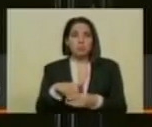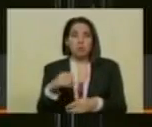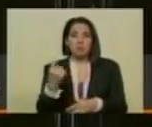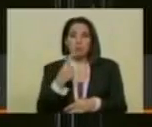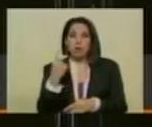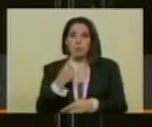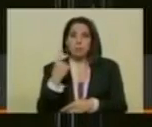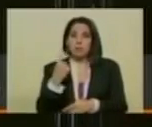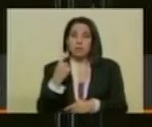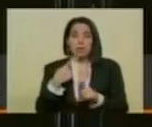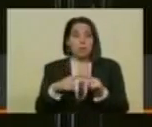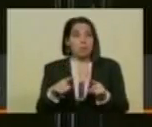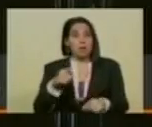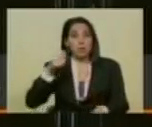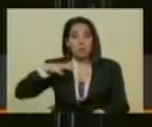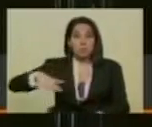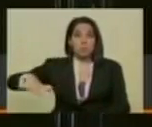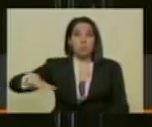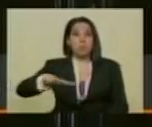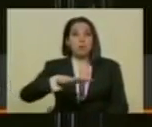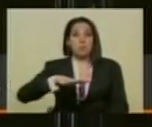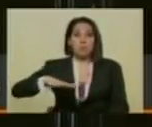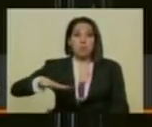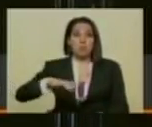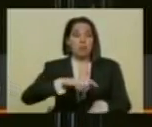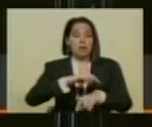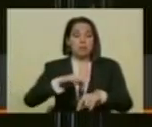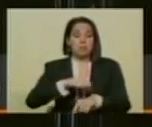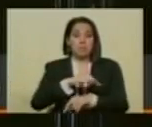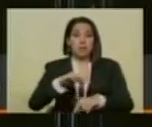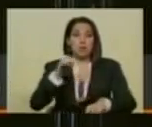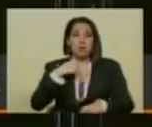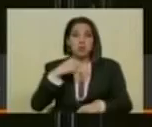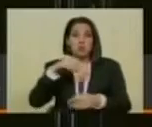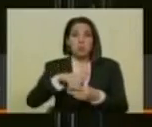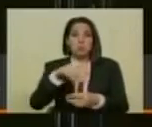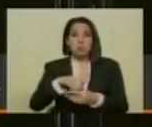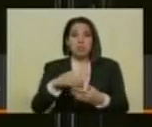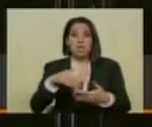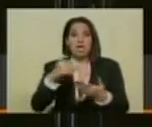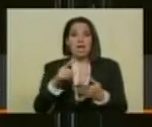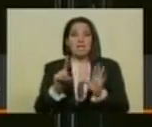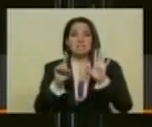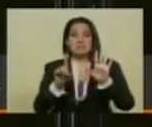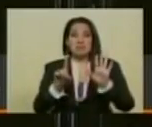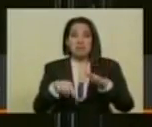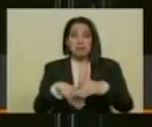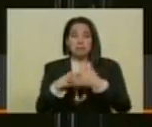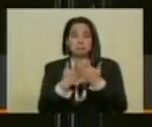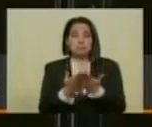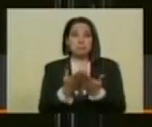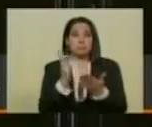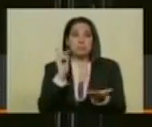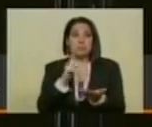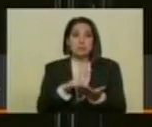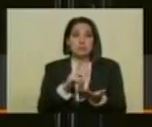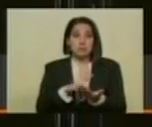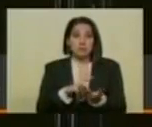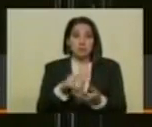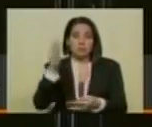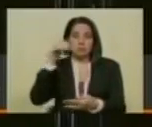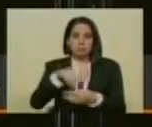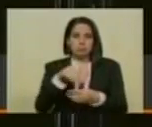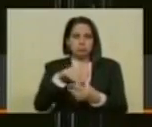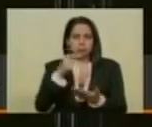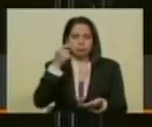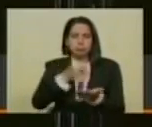el pueblo venezolano ese día, desde la primera hora, yo voté a las 6 de la mañana, a las 6 punto de la mañana me fui a mi centro electoral y a las